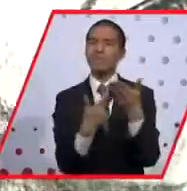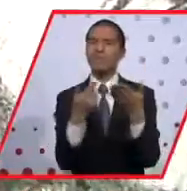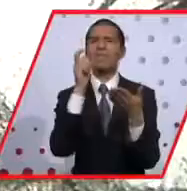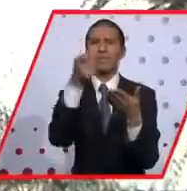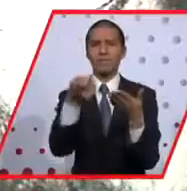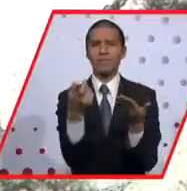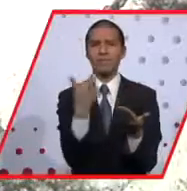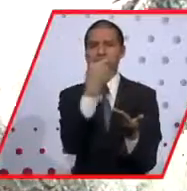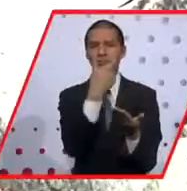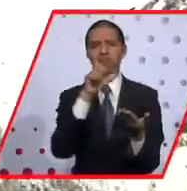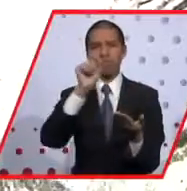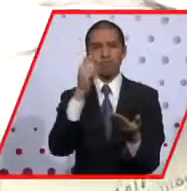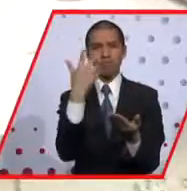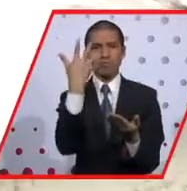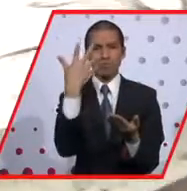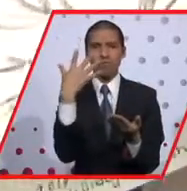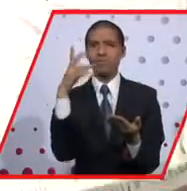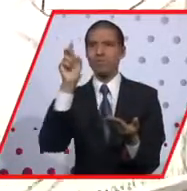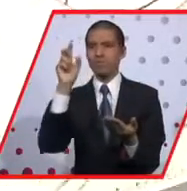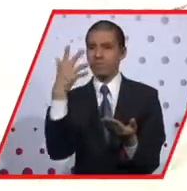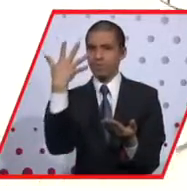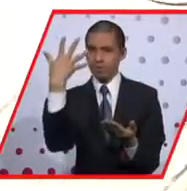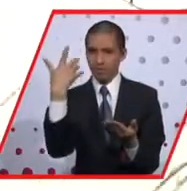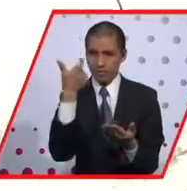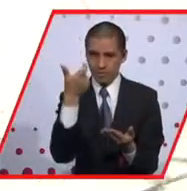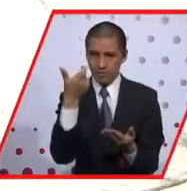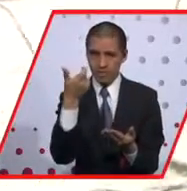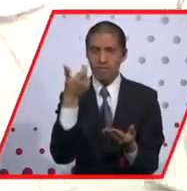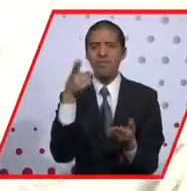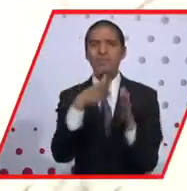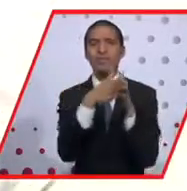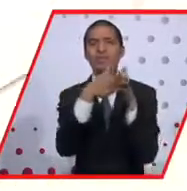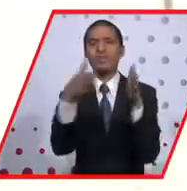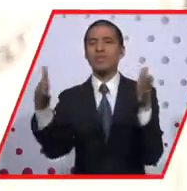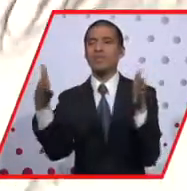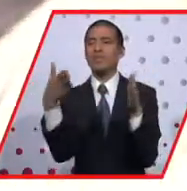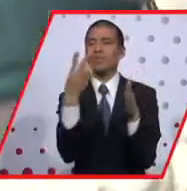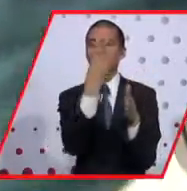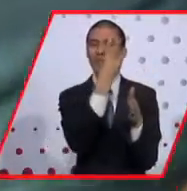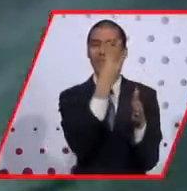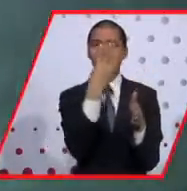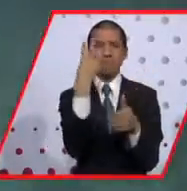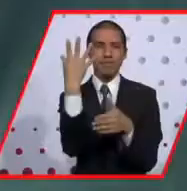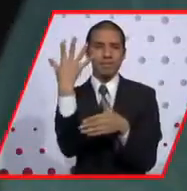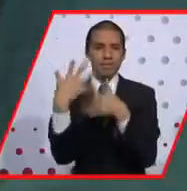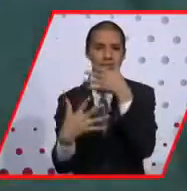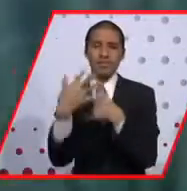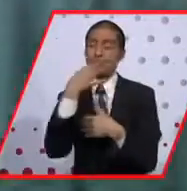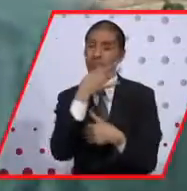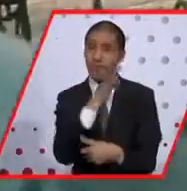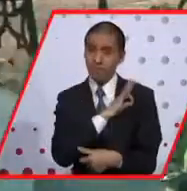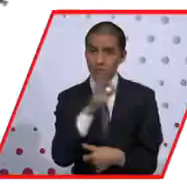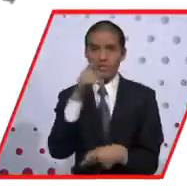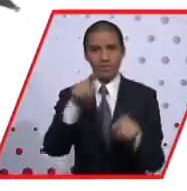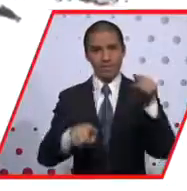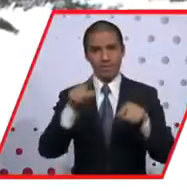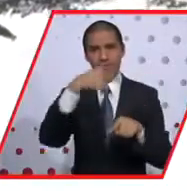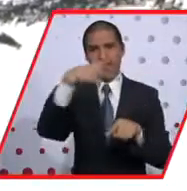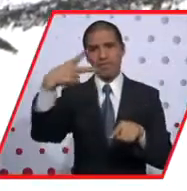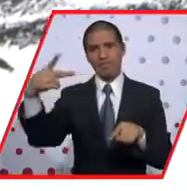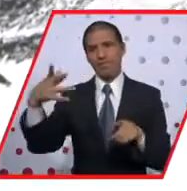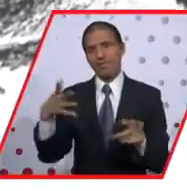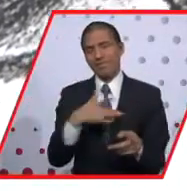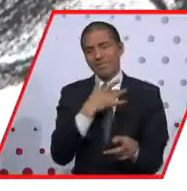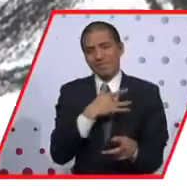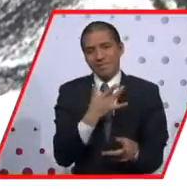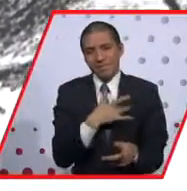costo de entre 25 y 35 pesos por una sesión que puede durar de 3 a 15 minutos, dependiendo de su ánimo.